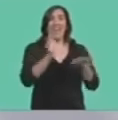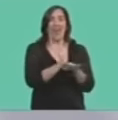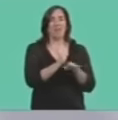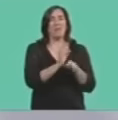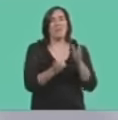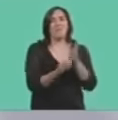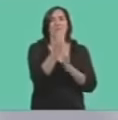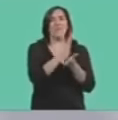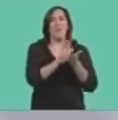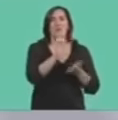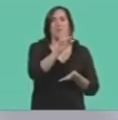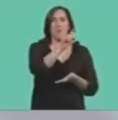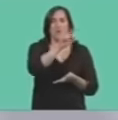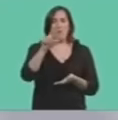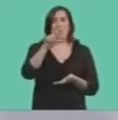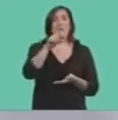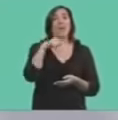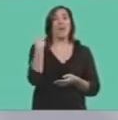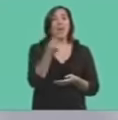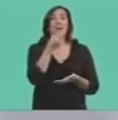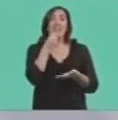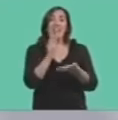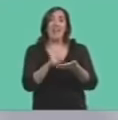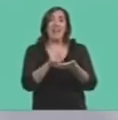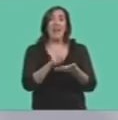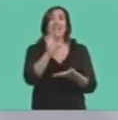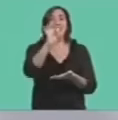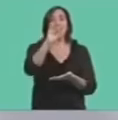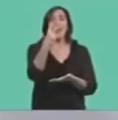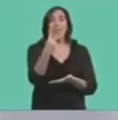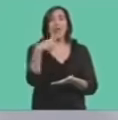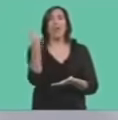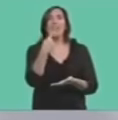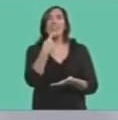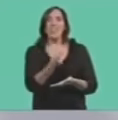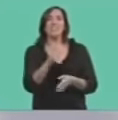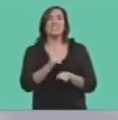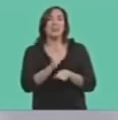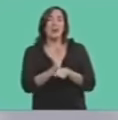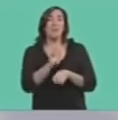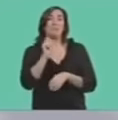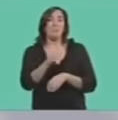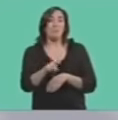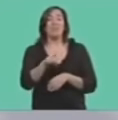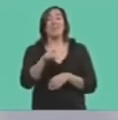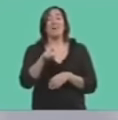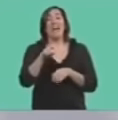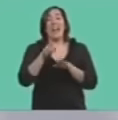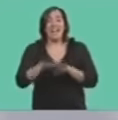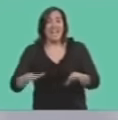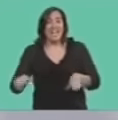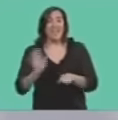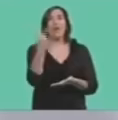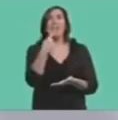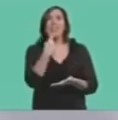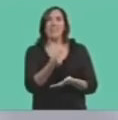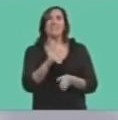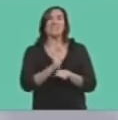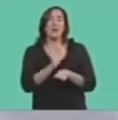el 902, que me dicen que el 02 para los kirchneristas es el niño. Así que bueno. Procrear el niño